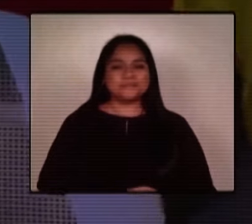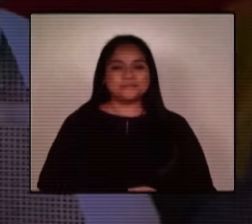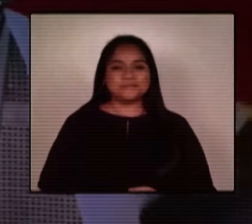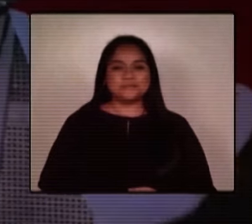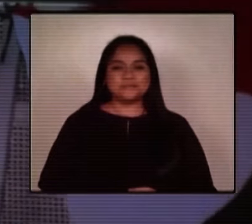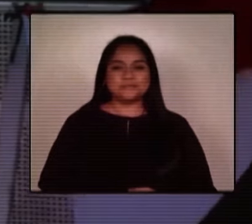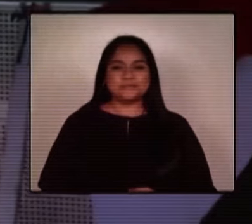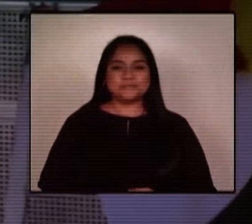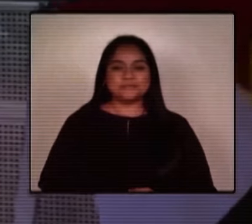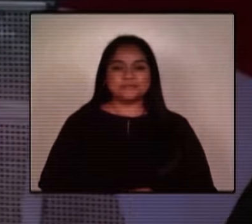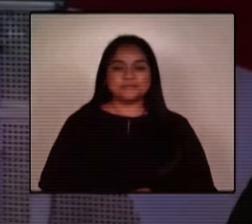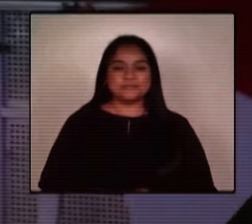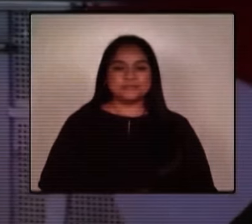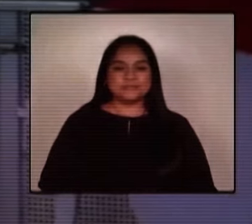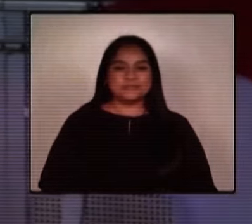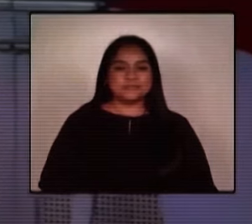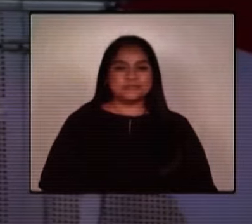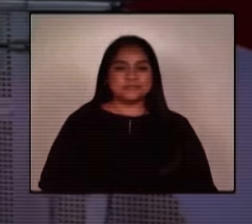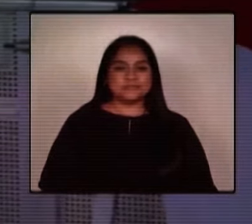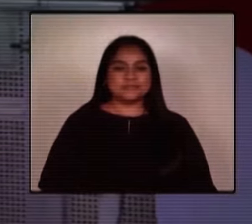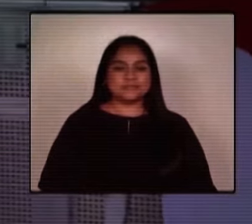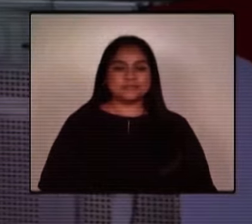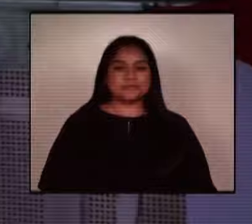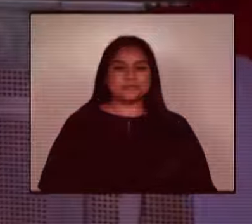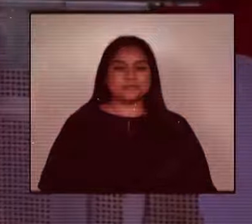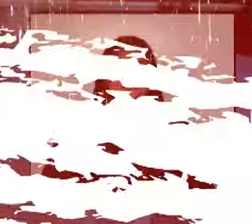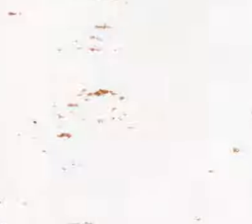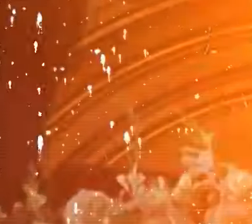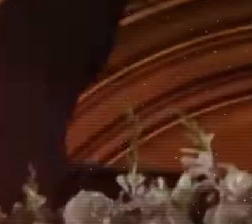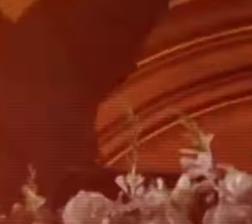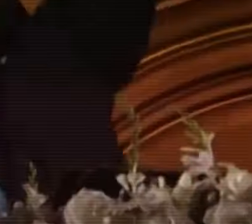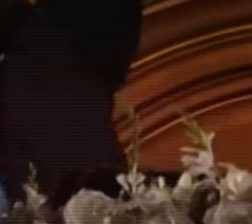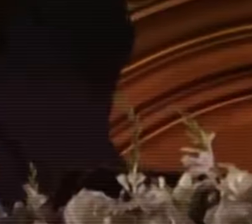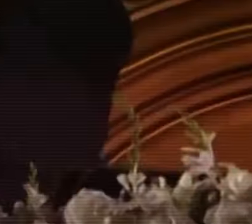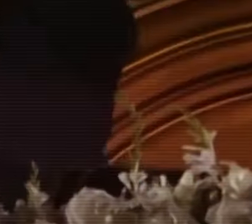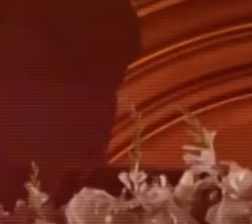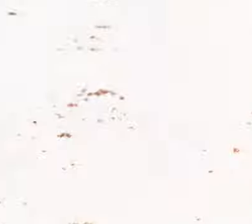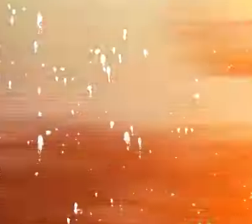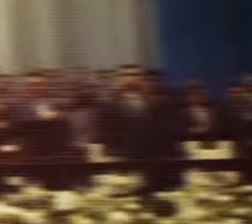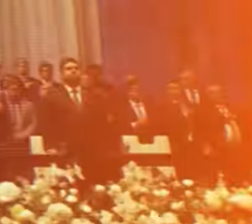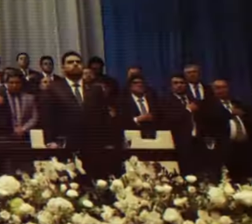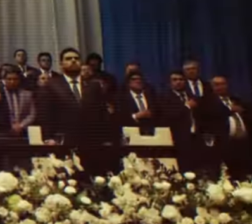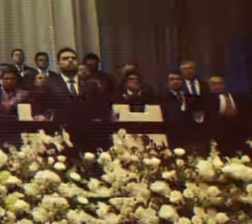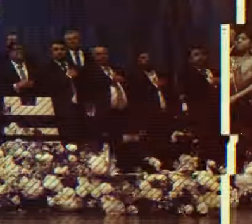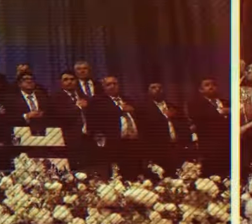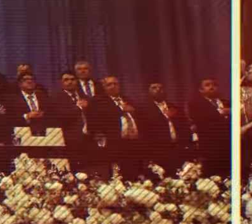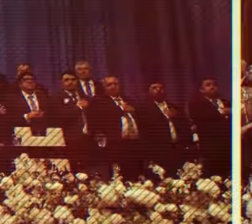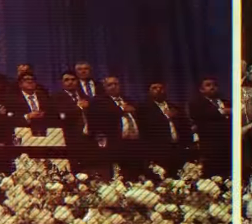Canal 14.